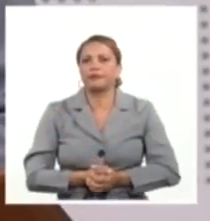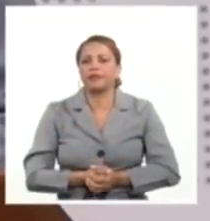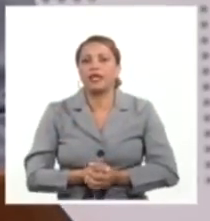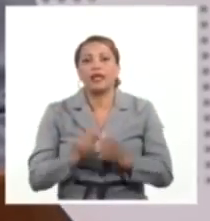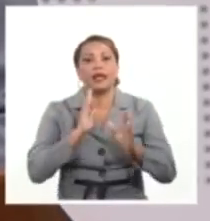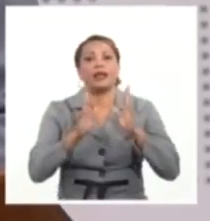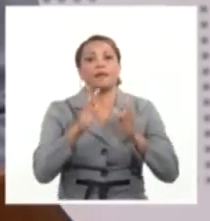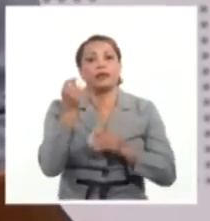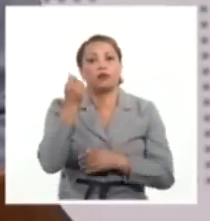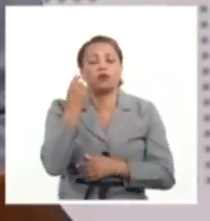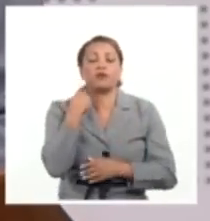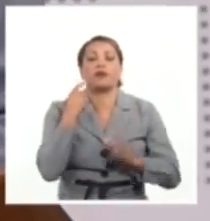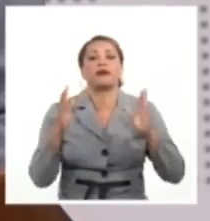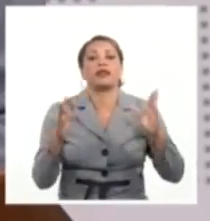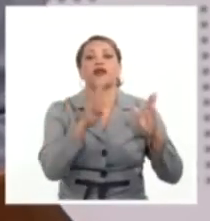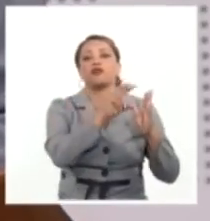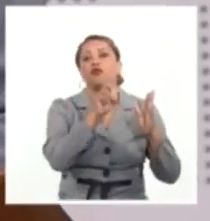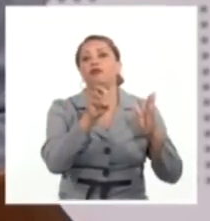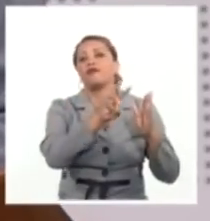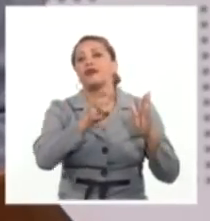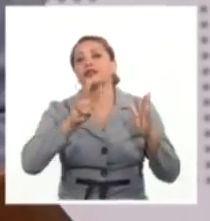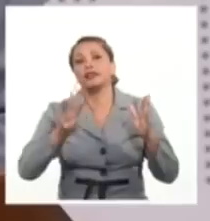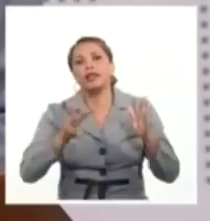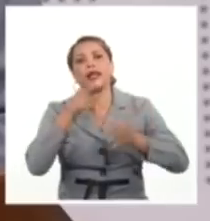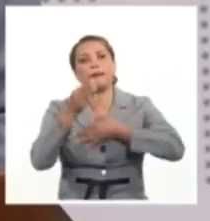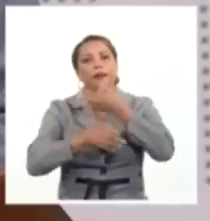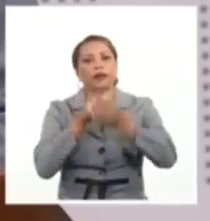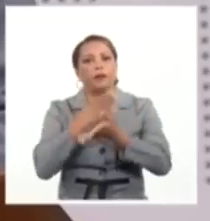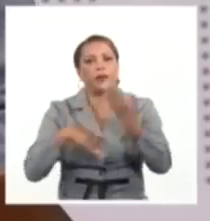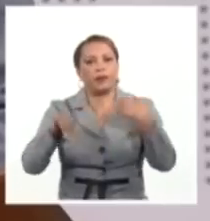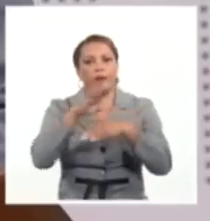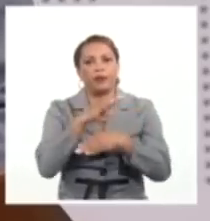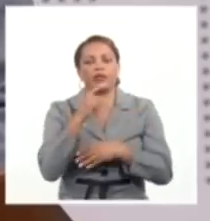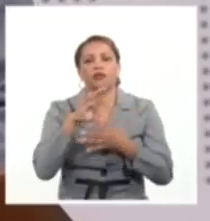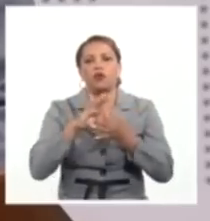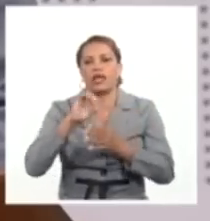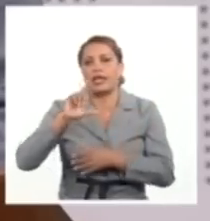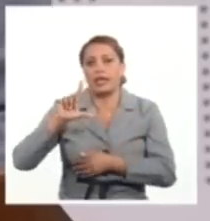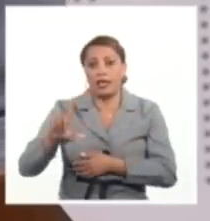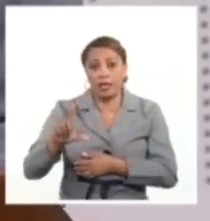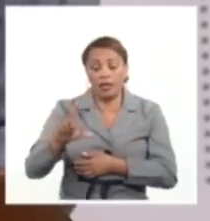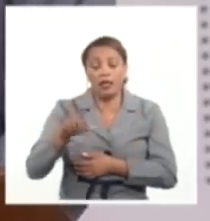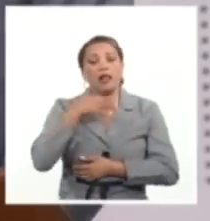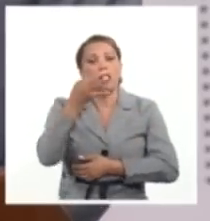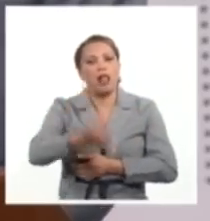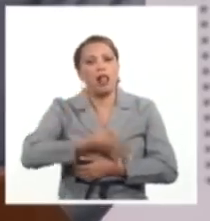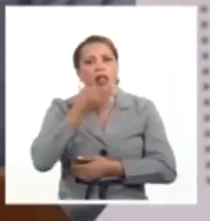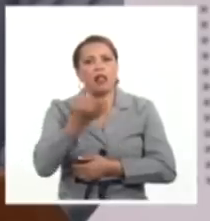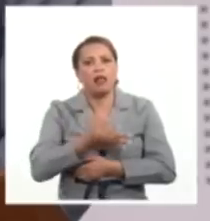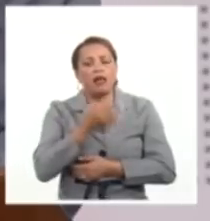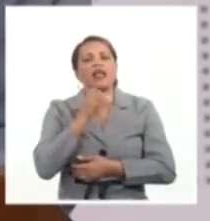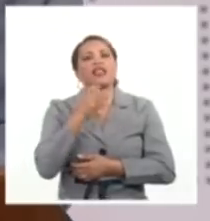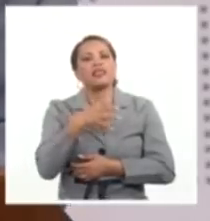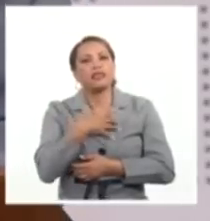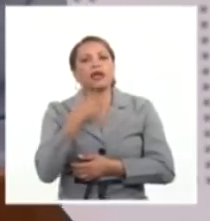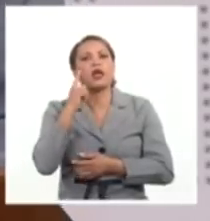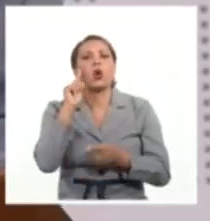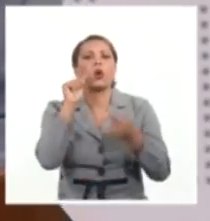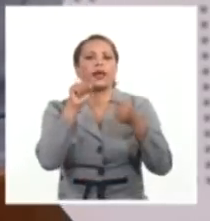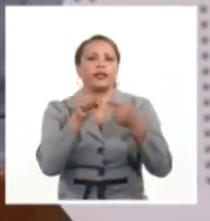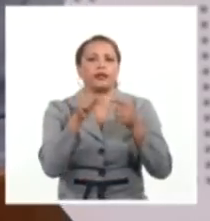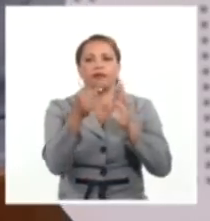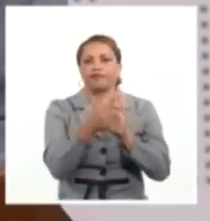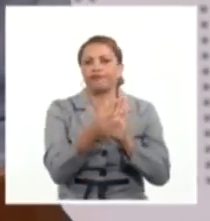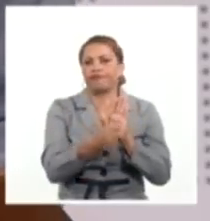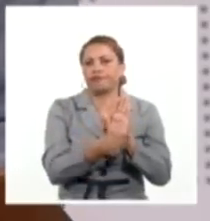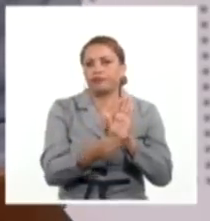para el año 2023, explicado por el ministro de Economía ante ustedes, se definen objetivos que resultan